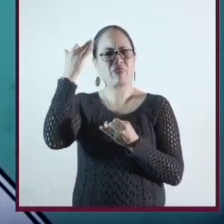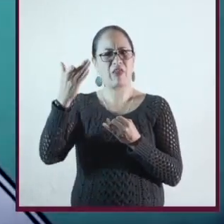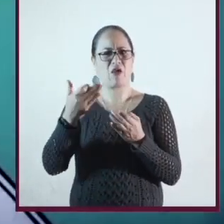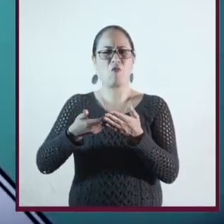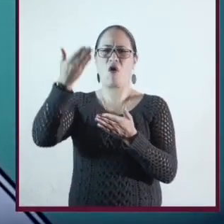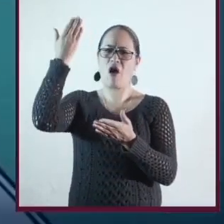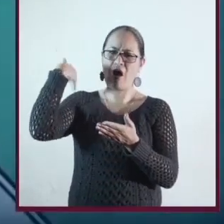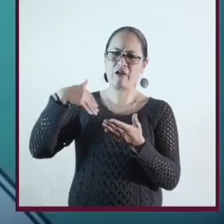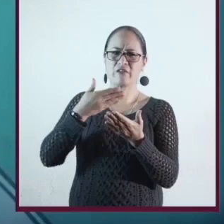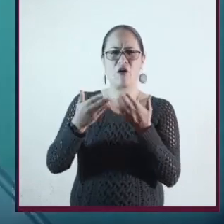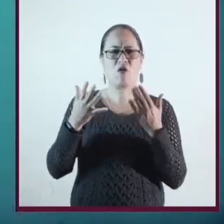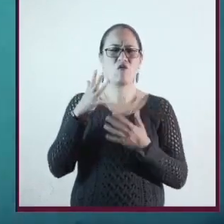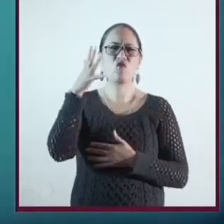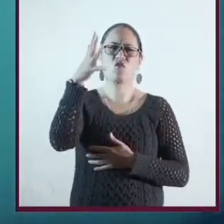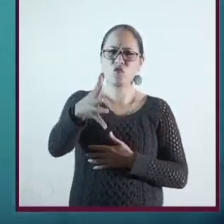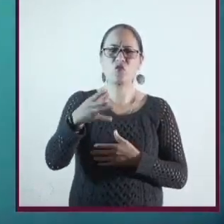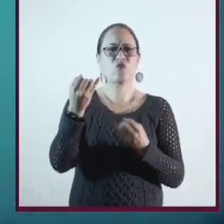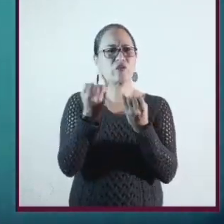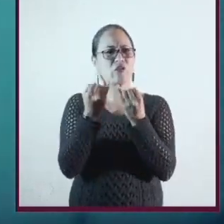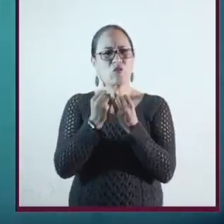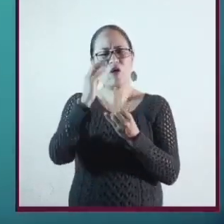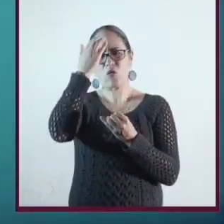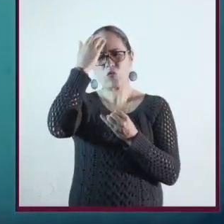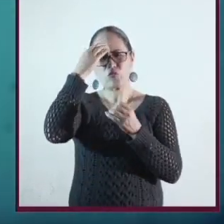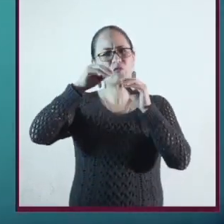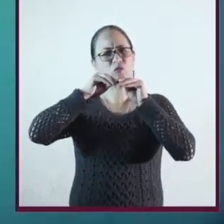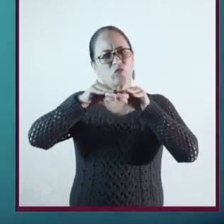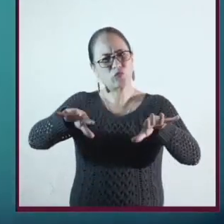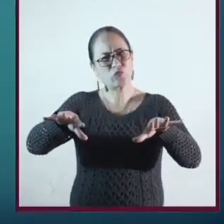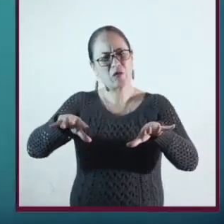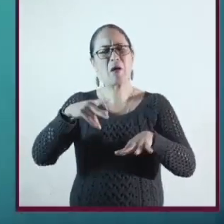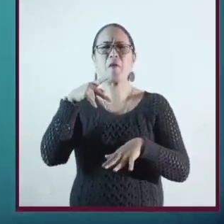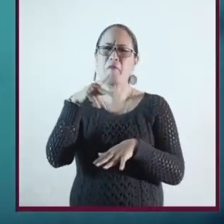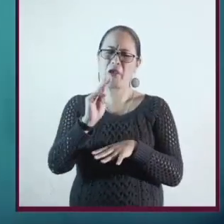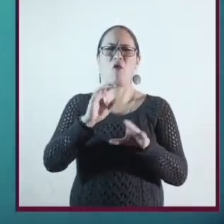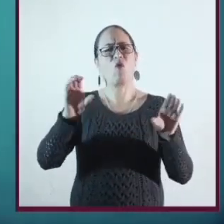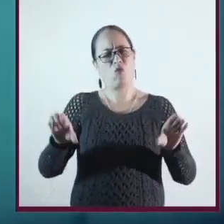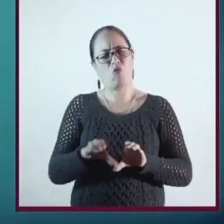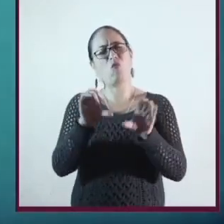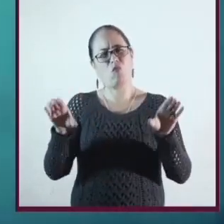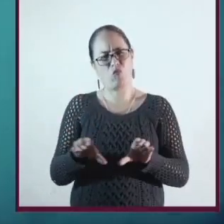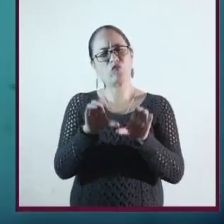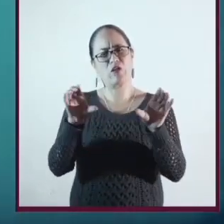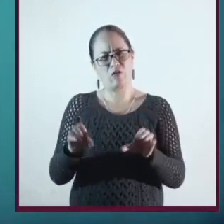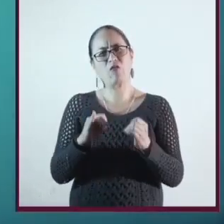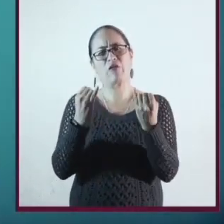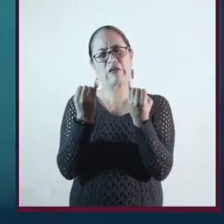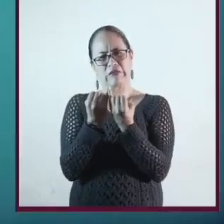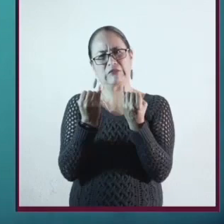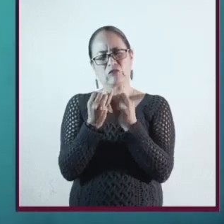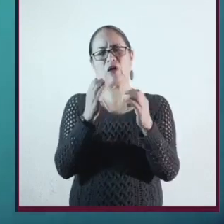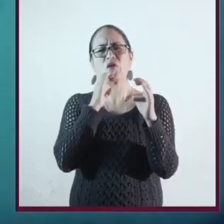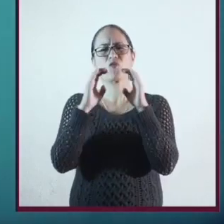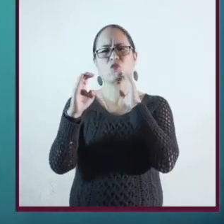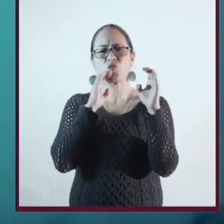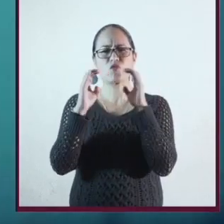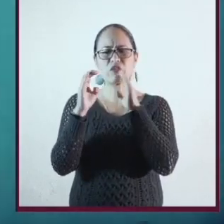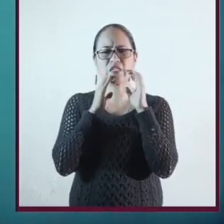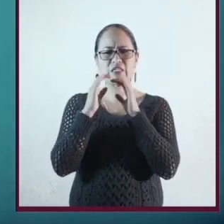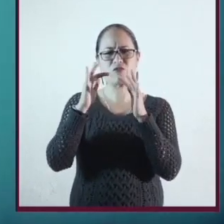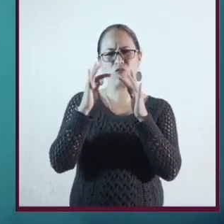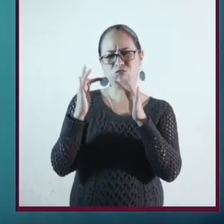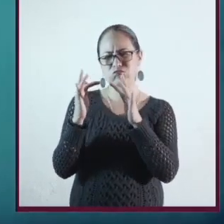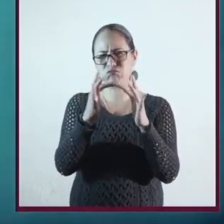desarrollado y difundido. Es cierto que con la unión de las computadoras, las telecomunicaciones y la